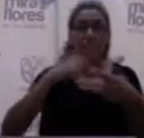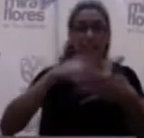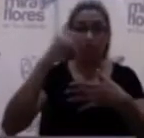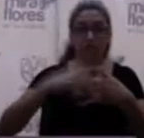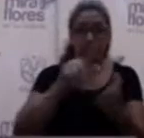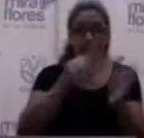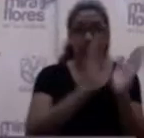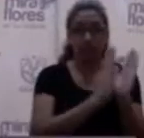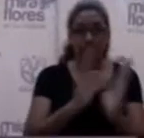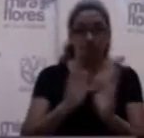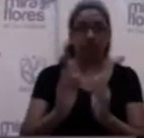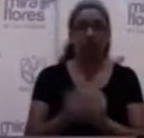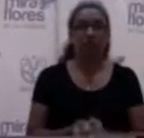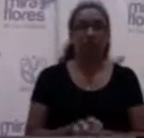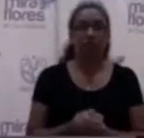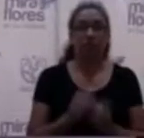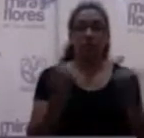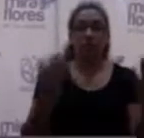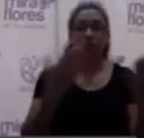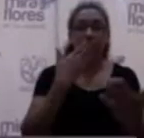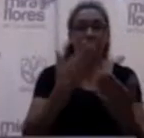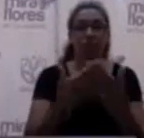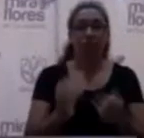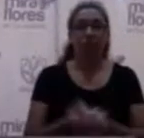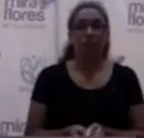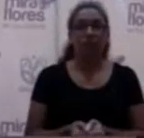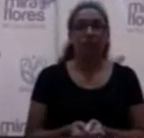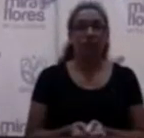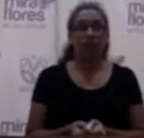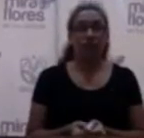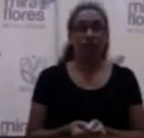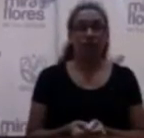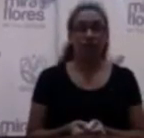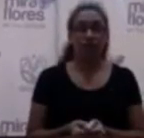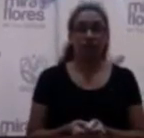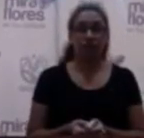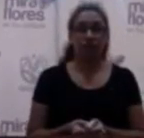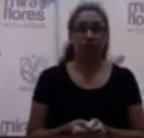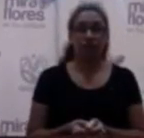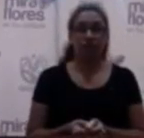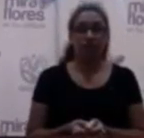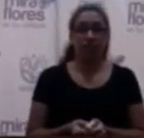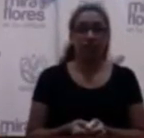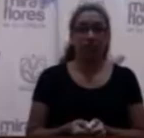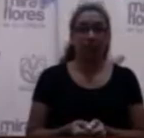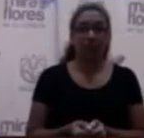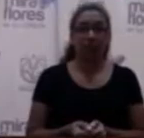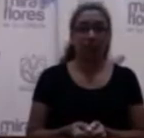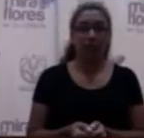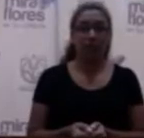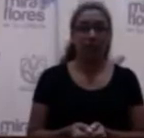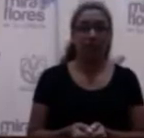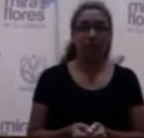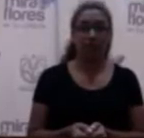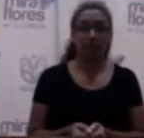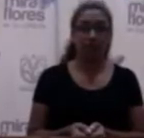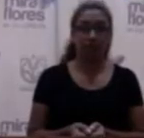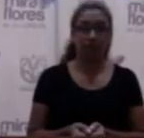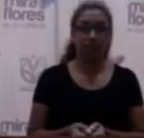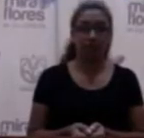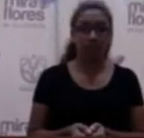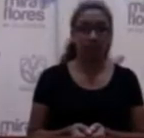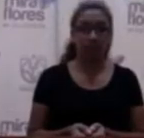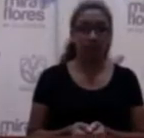proyectos que se han aprobado en este mencionado proceso. Muchas gracias, señor alcalde. Muy bien, muchas gracias, señor Miguel Tuesta, por